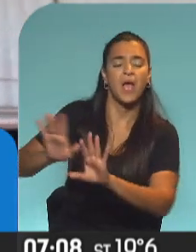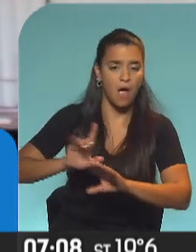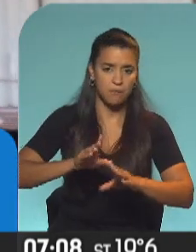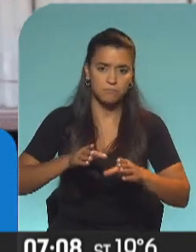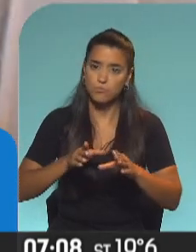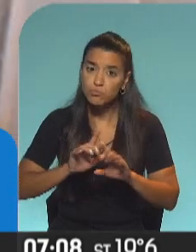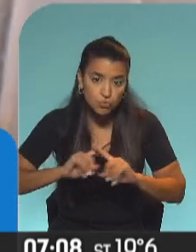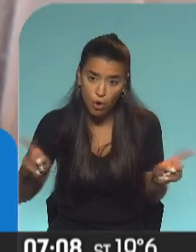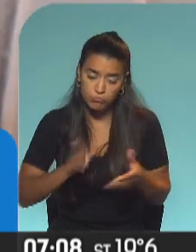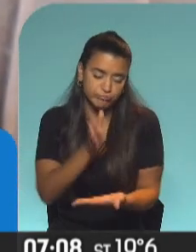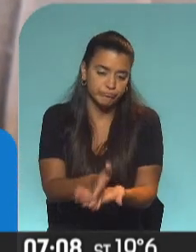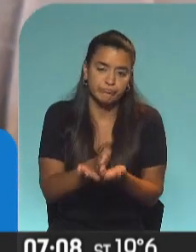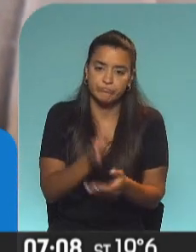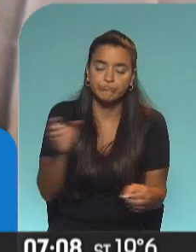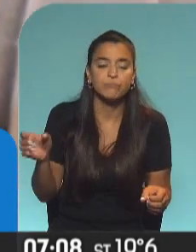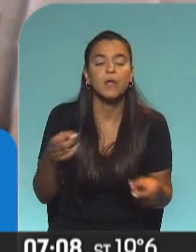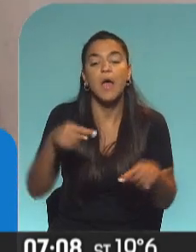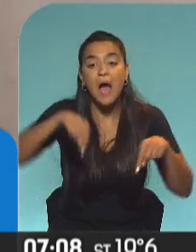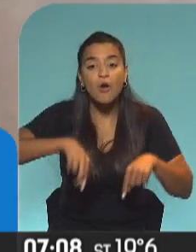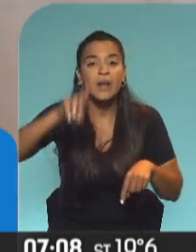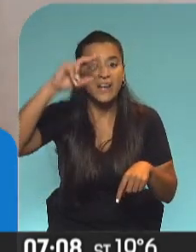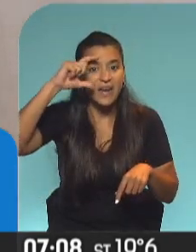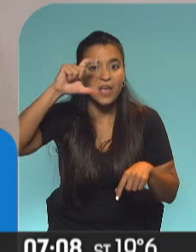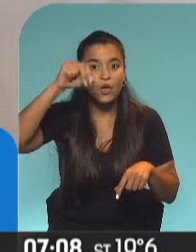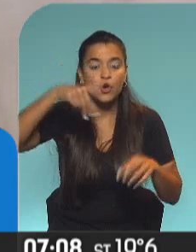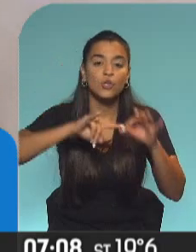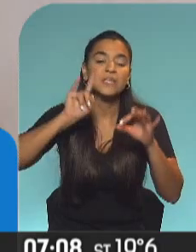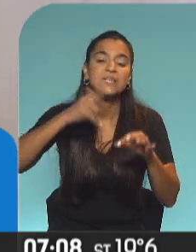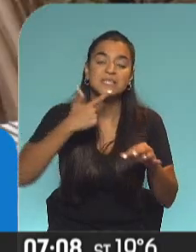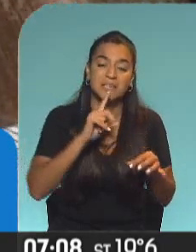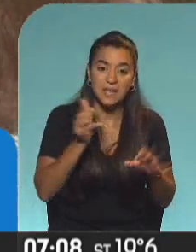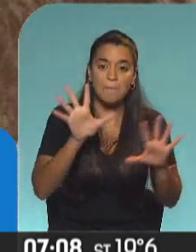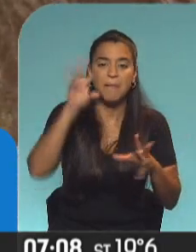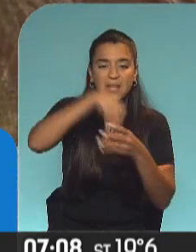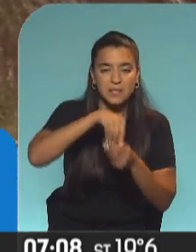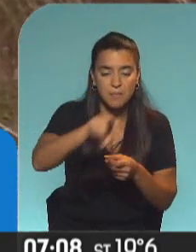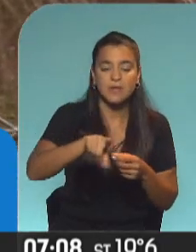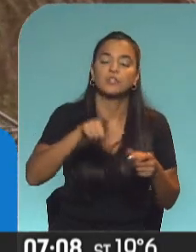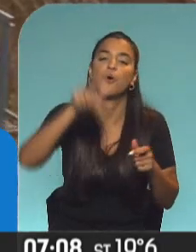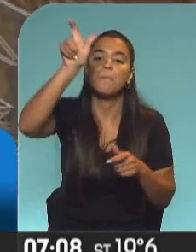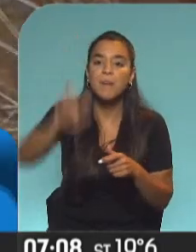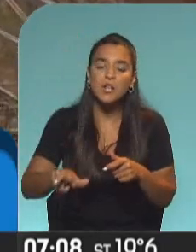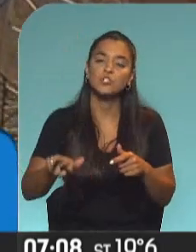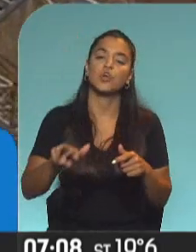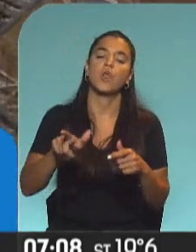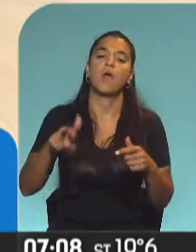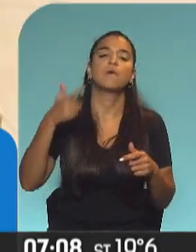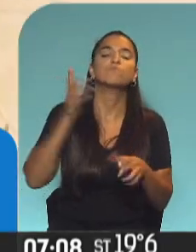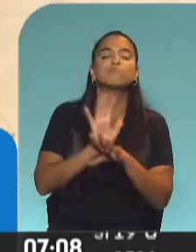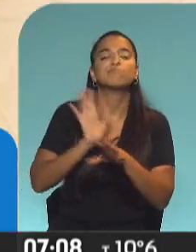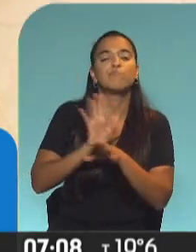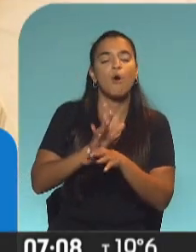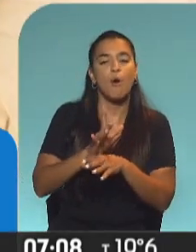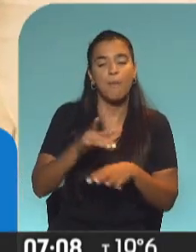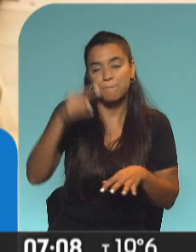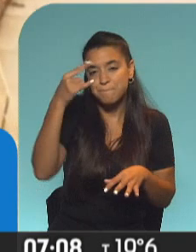Si hasta ahora en Reconquista, a través de la participación de un agente judicial disfrazado de juez,